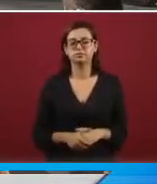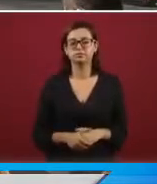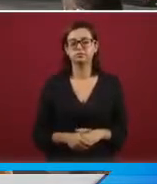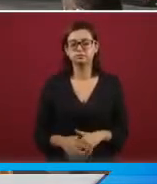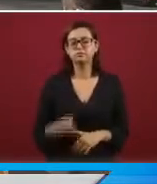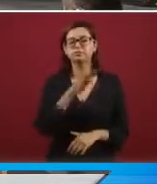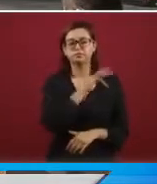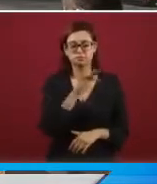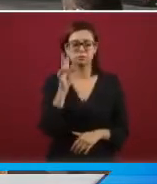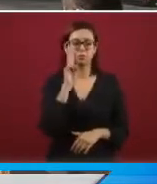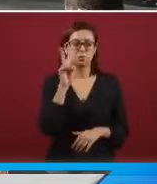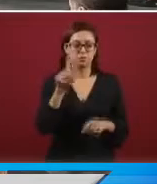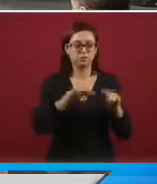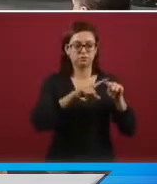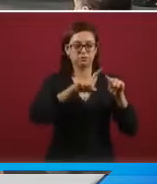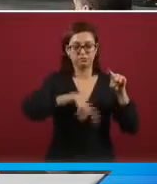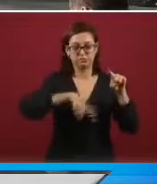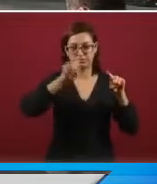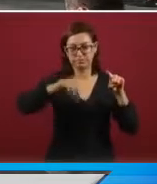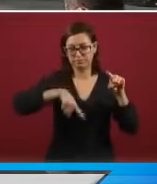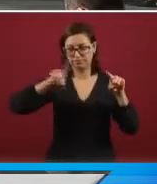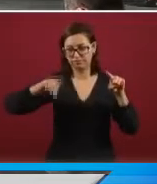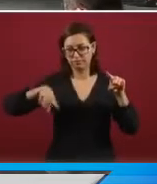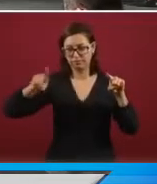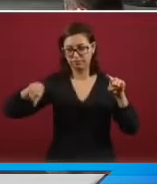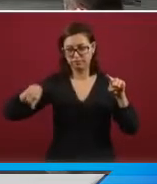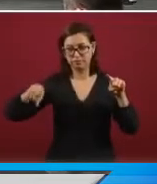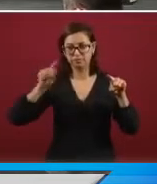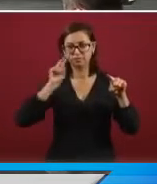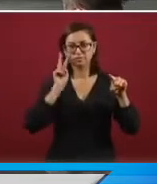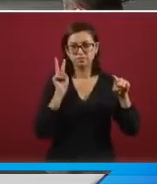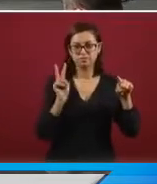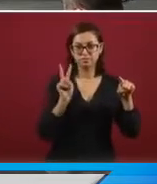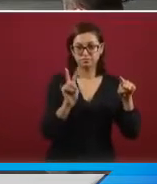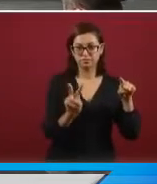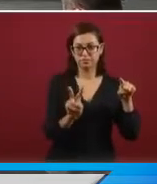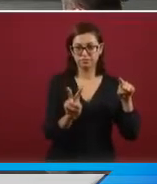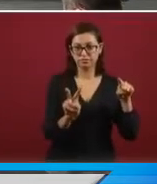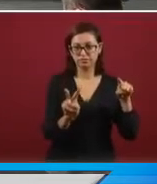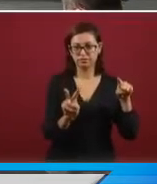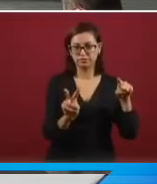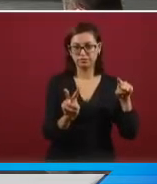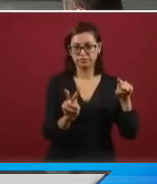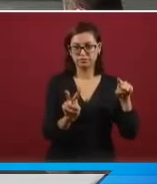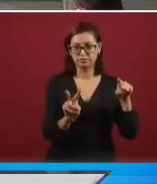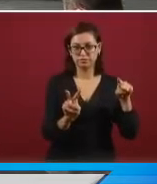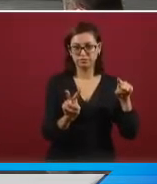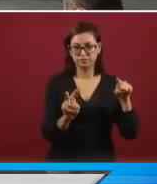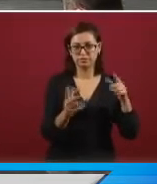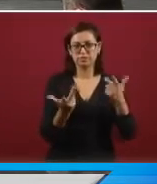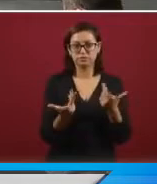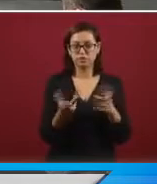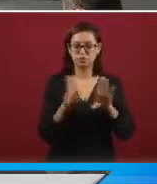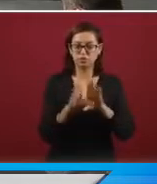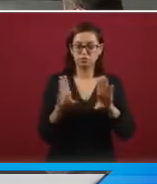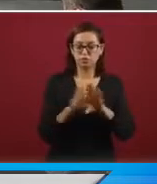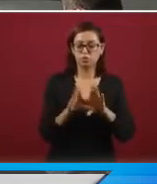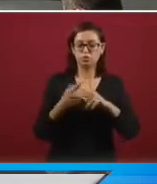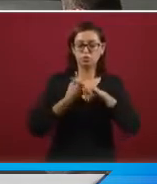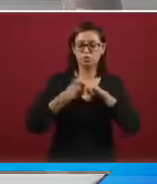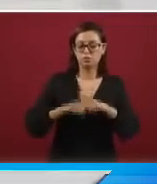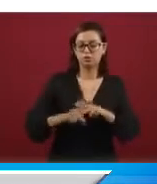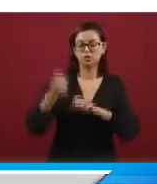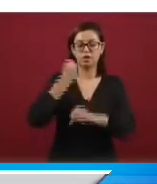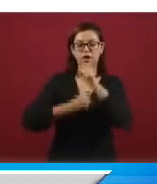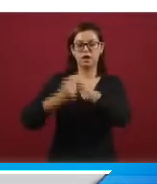Director de Pemex. Octavio Romero Oropesa informa que la producción de Pemex en la recepción del gobierno en diciembre de 2018, la